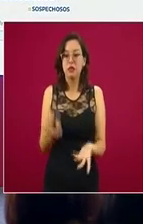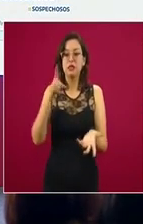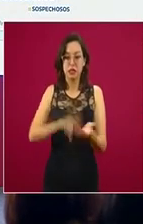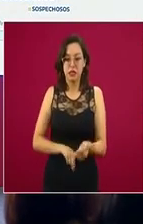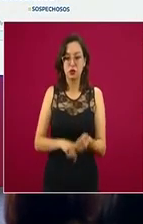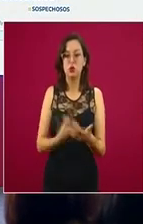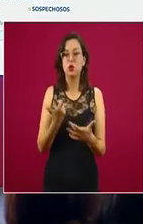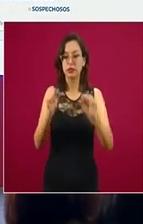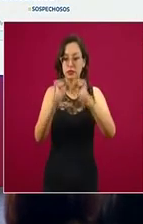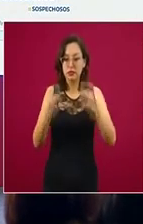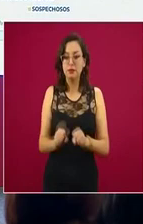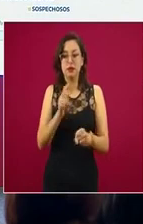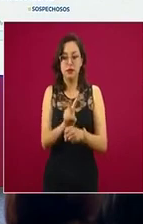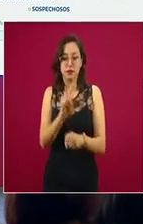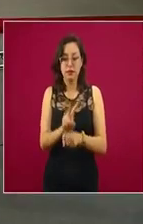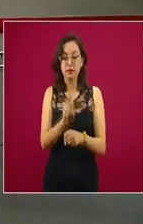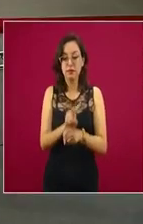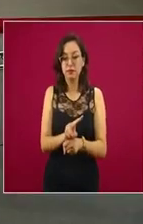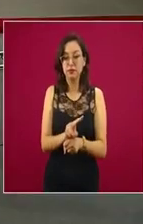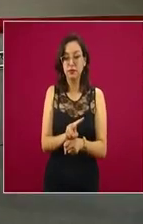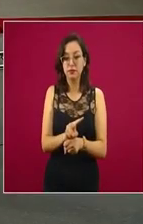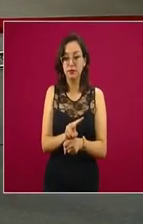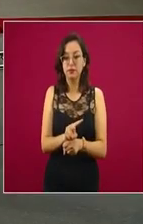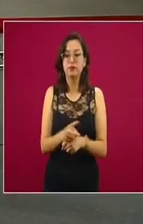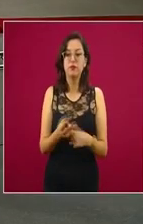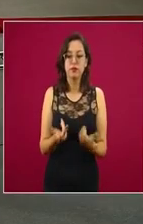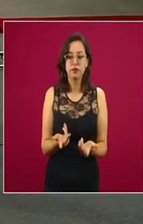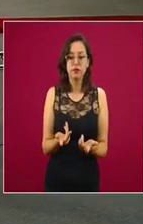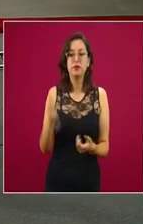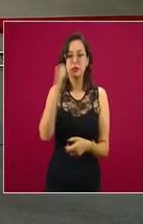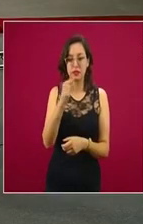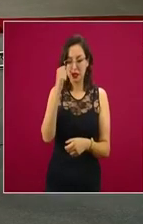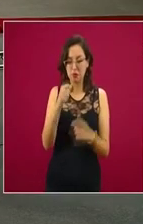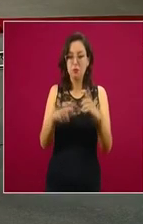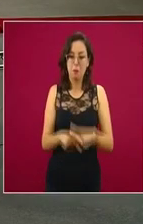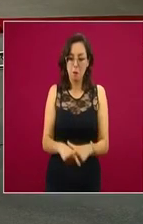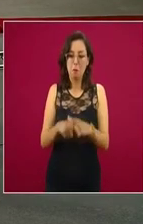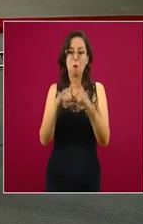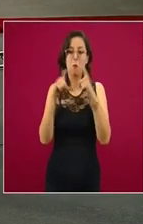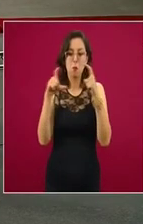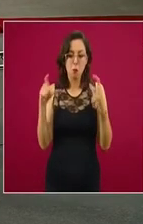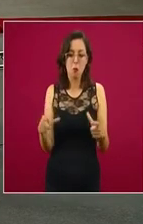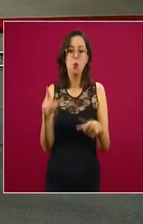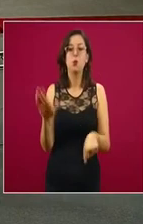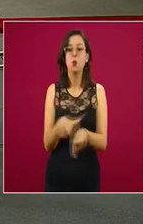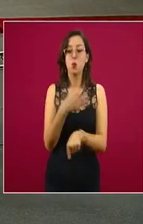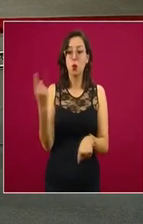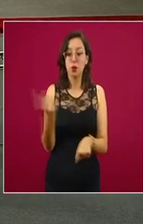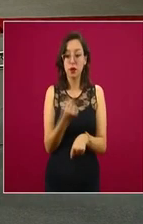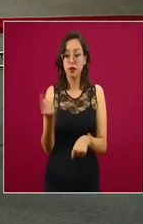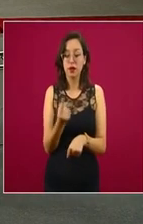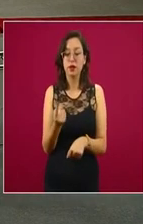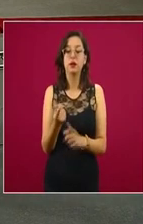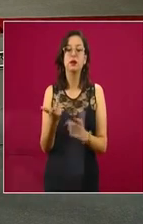vigilancia epidemiológica. Cuando esto ocurre, uno tiene siempre un aumento en el número de casos porque los casos se van